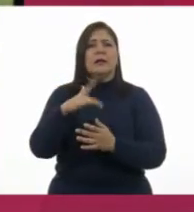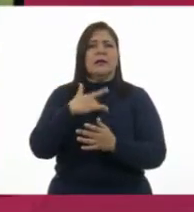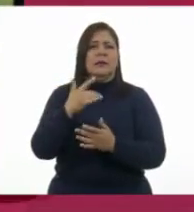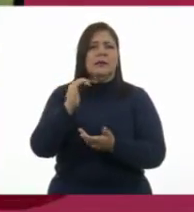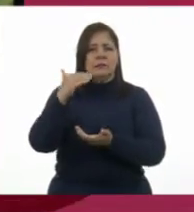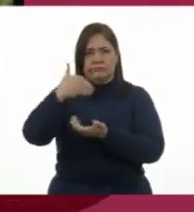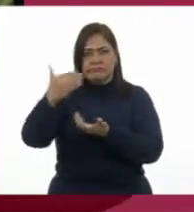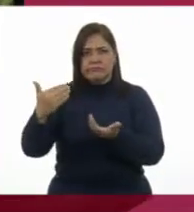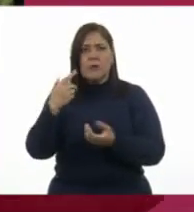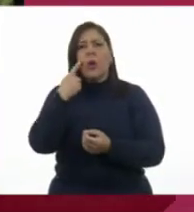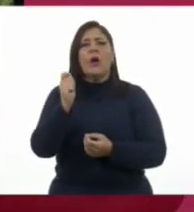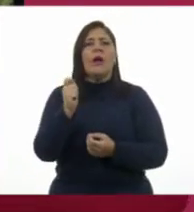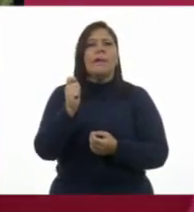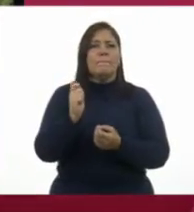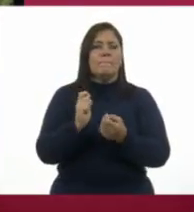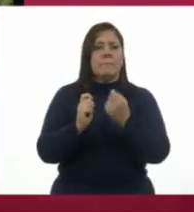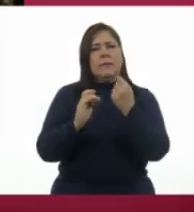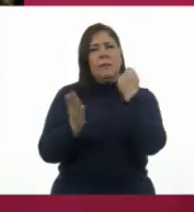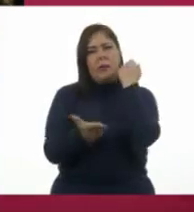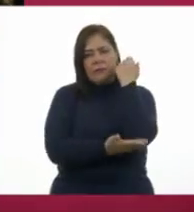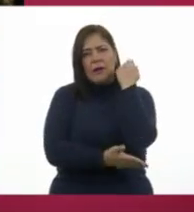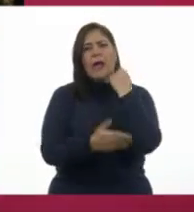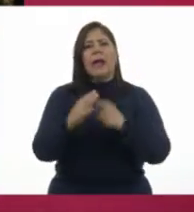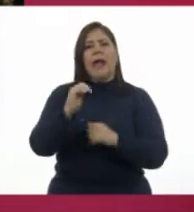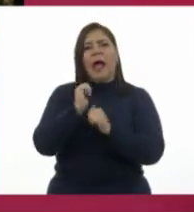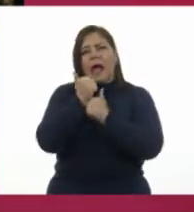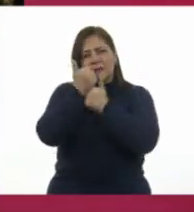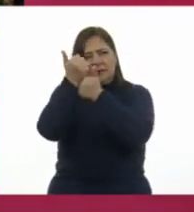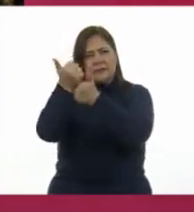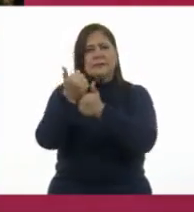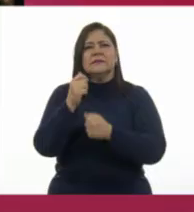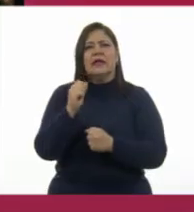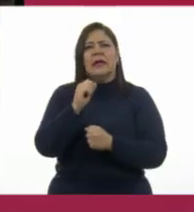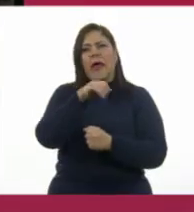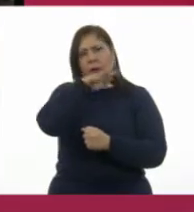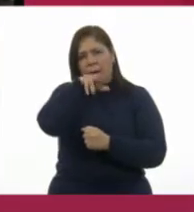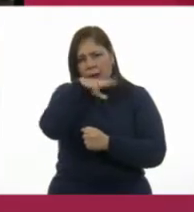perejil, caña, cebollín,